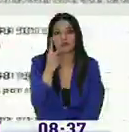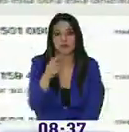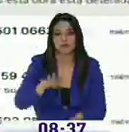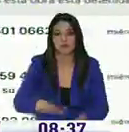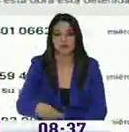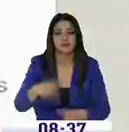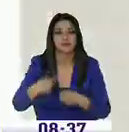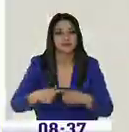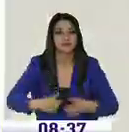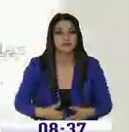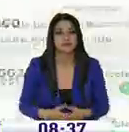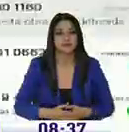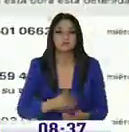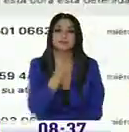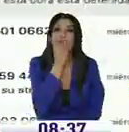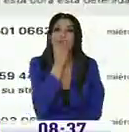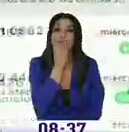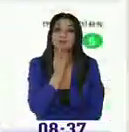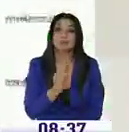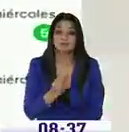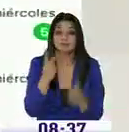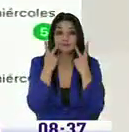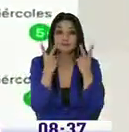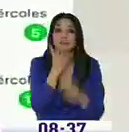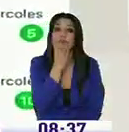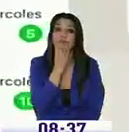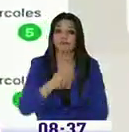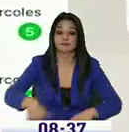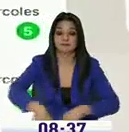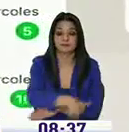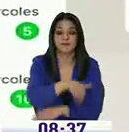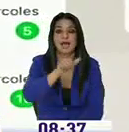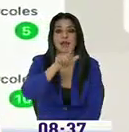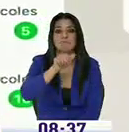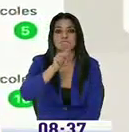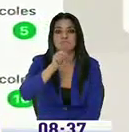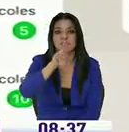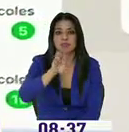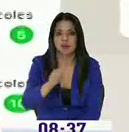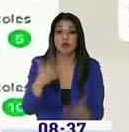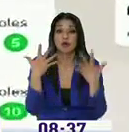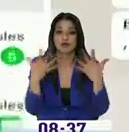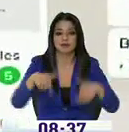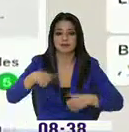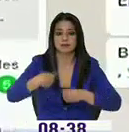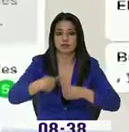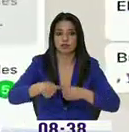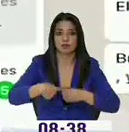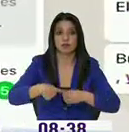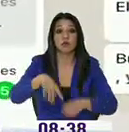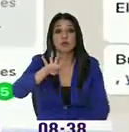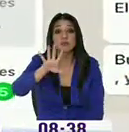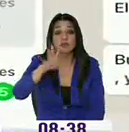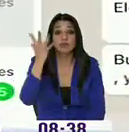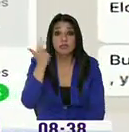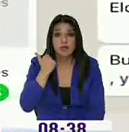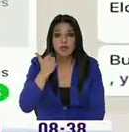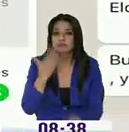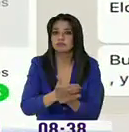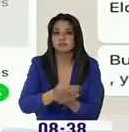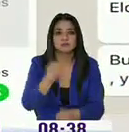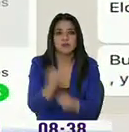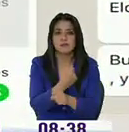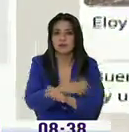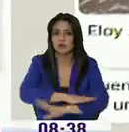nuestra ciudad. Eloy Alfaro, esto es increíble, y Alemania, obras del Metro de Quito, buenos días, esta obra está detenida 45 días, creando tráfico